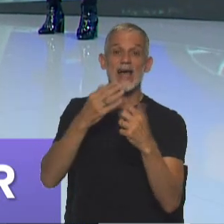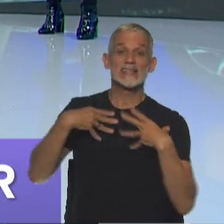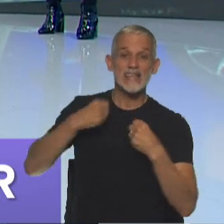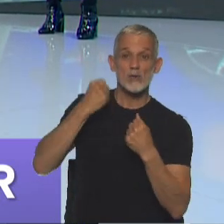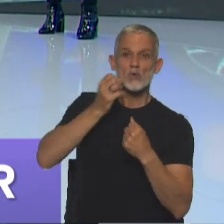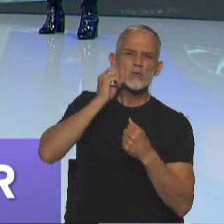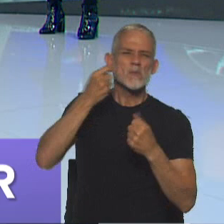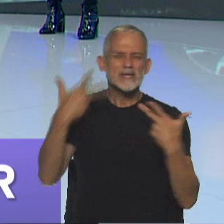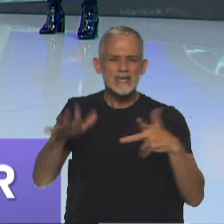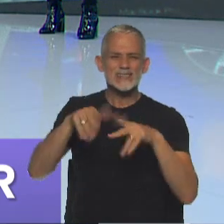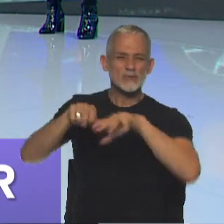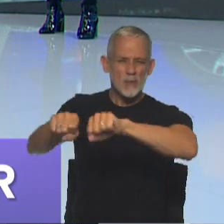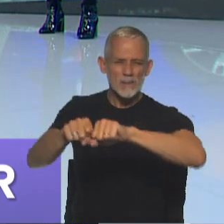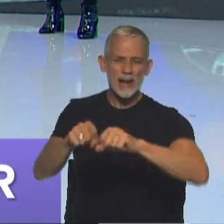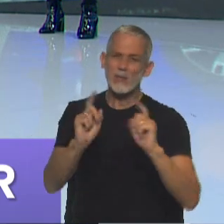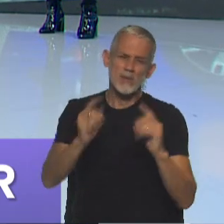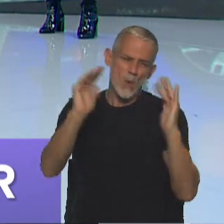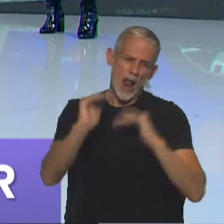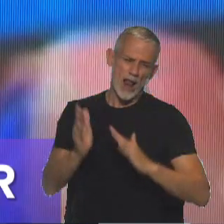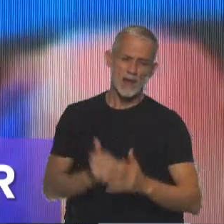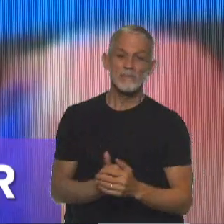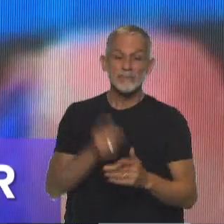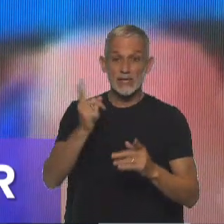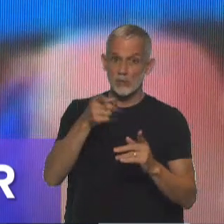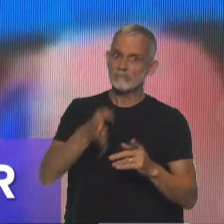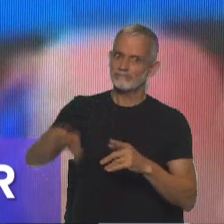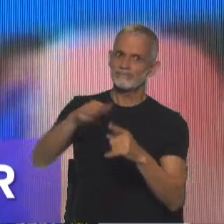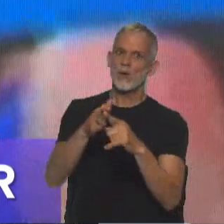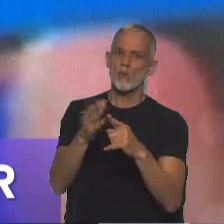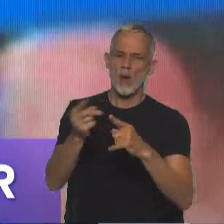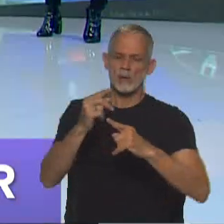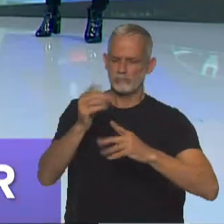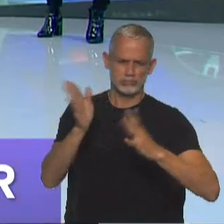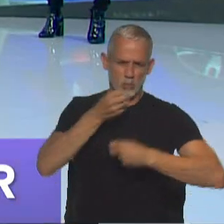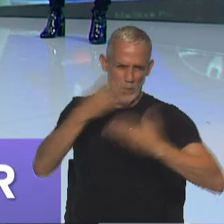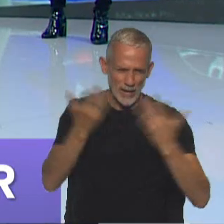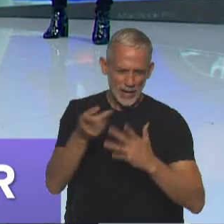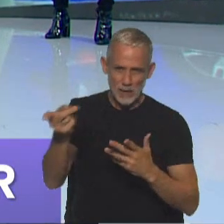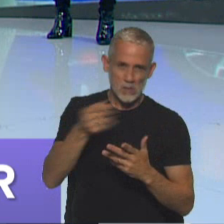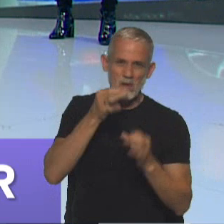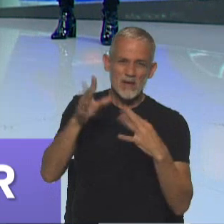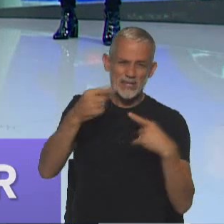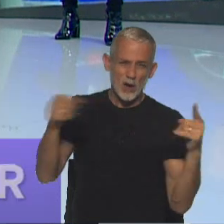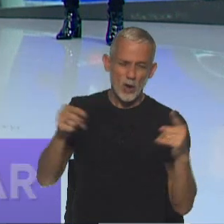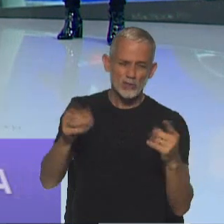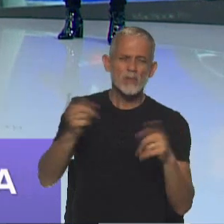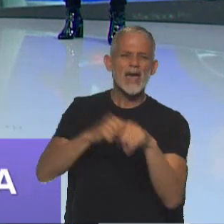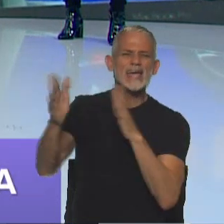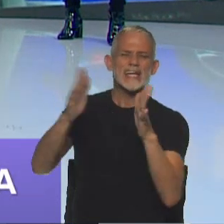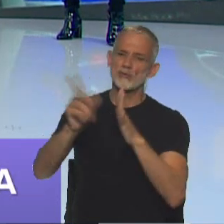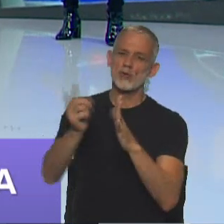y calzado, supermercado, lo mismo. Y hay una sección que está buena, que es descolocados y que te vende productos de otra